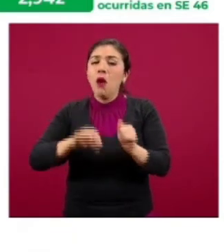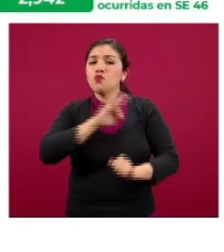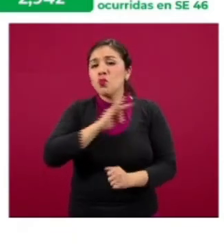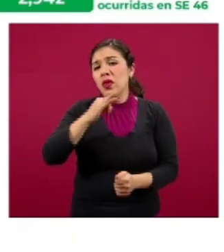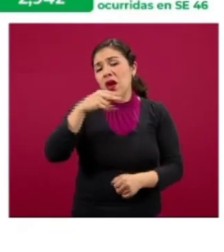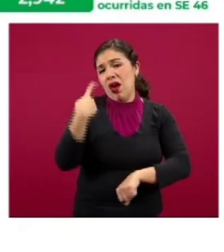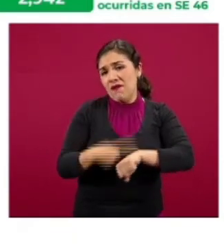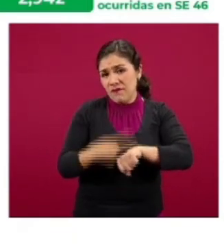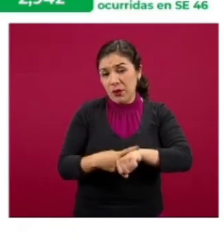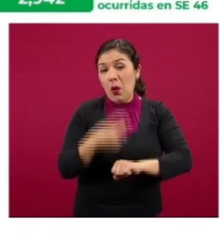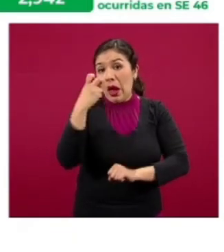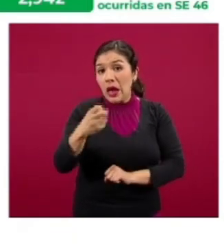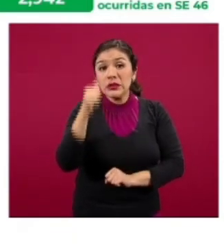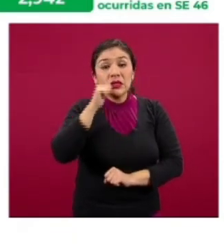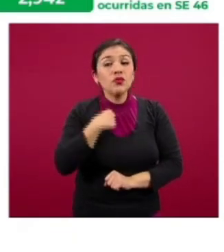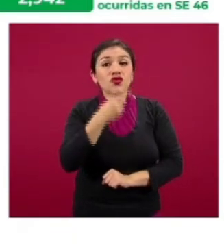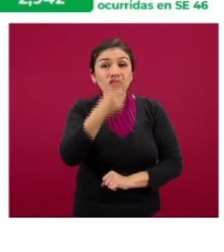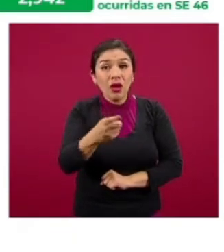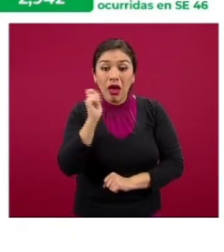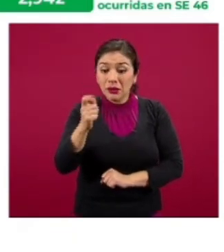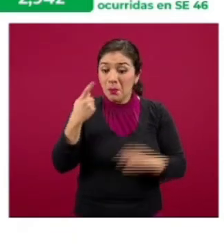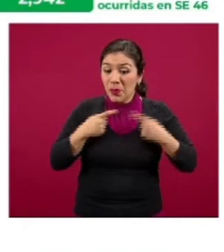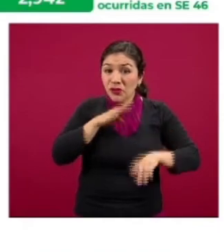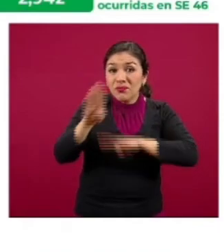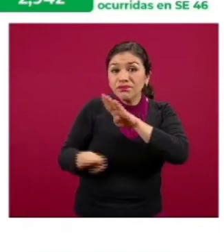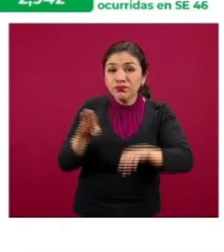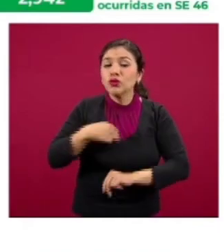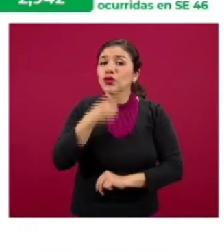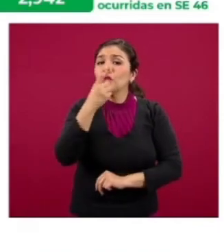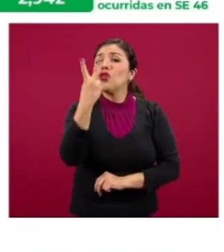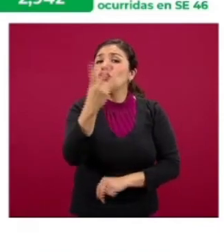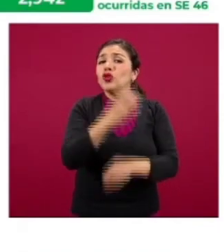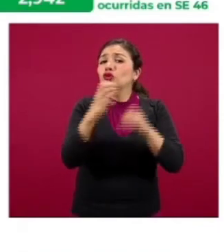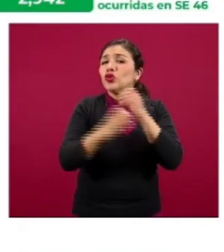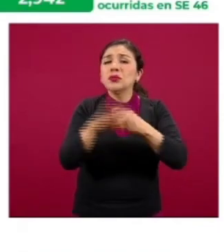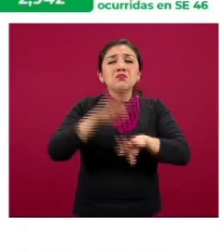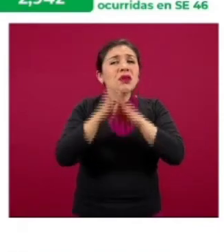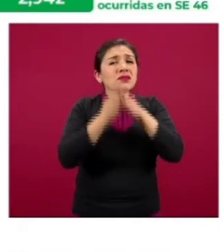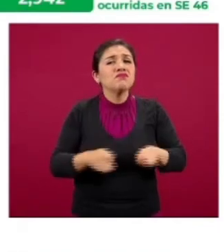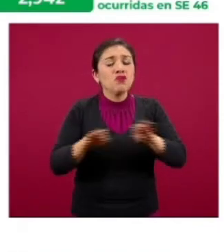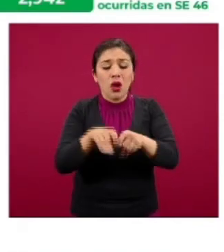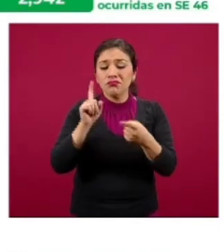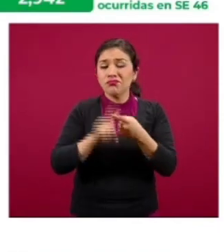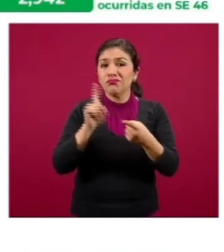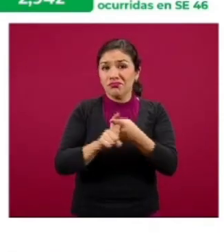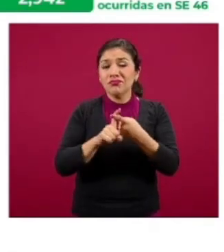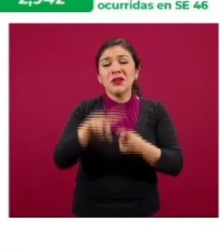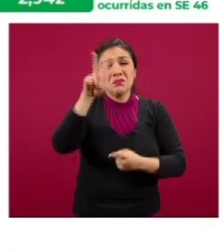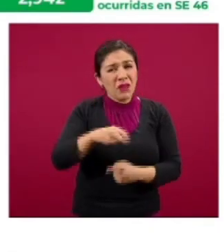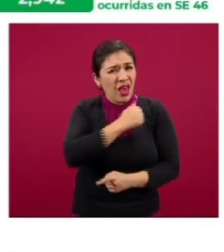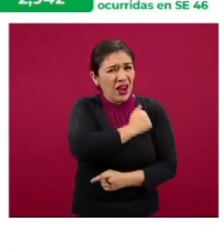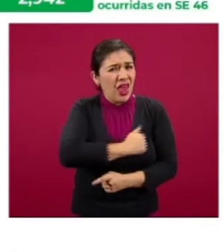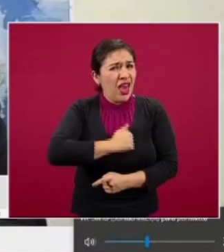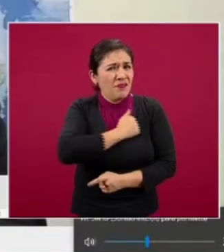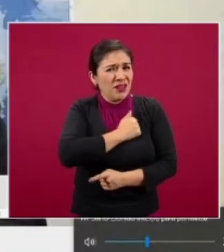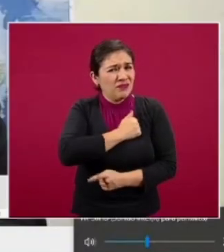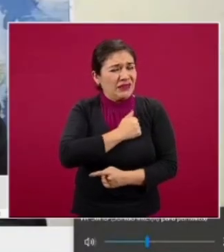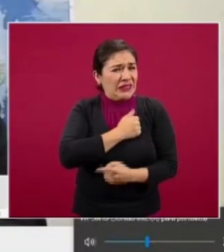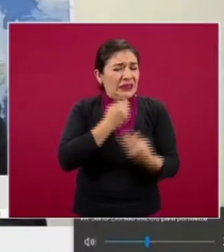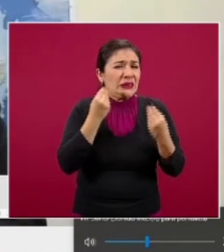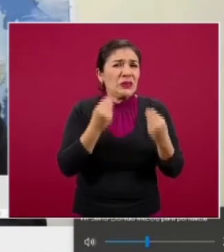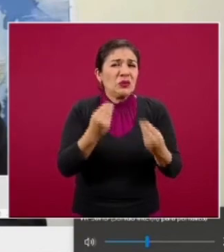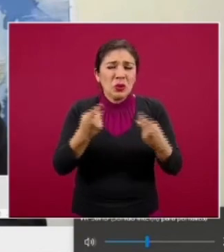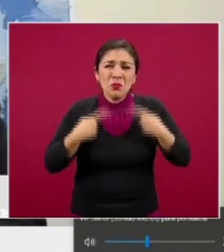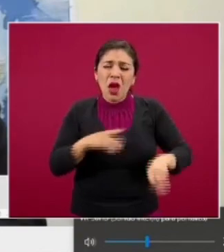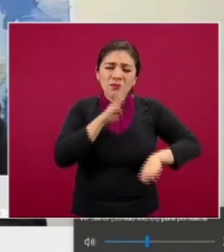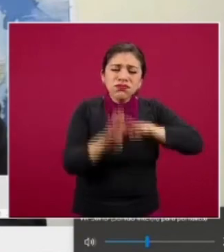etc. Y aquí siempre que hablamos de mortalidad, recordamos 2 elementos críticos. Uno es lo muy lamentable que resulta todas y cada una de